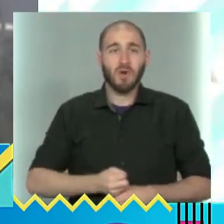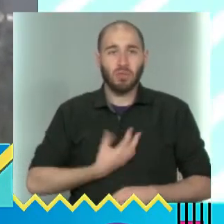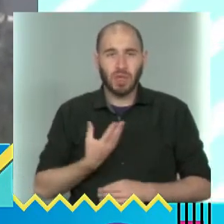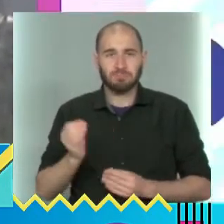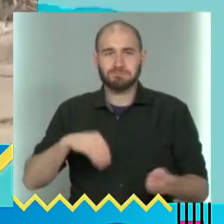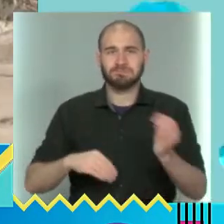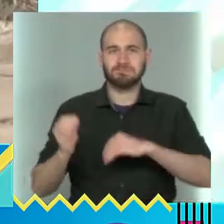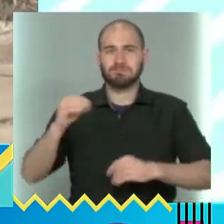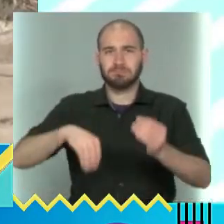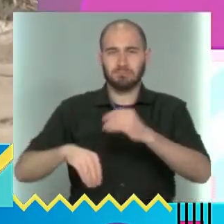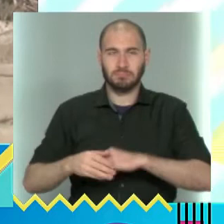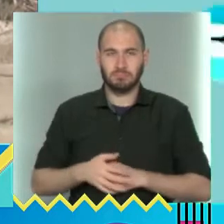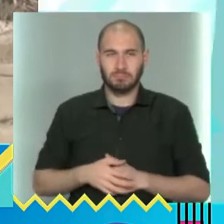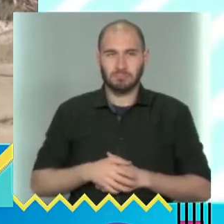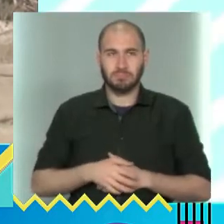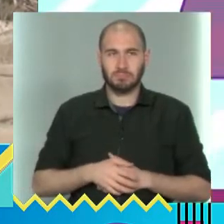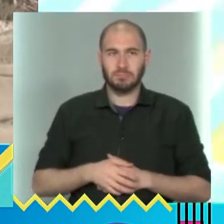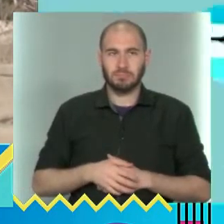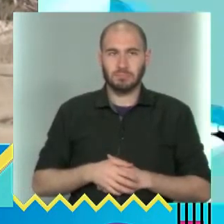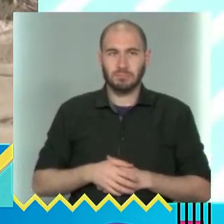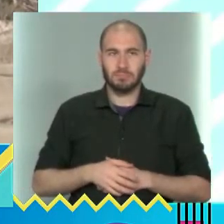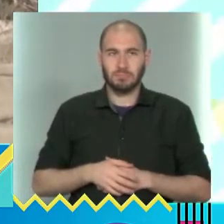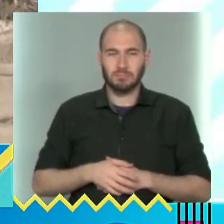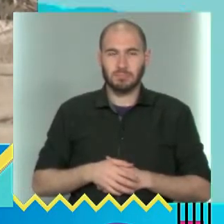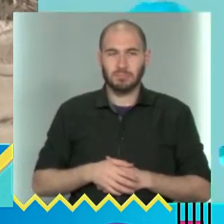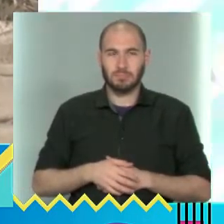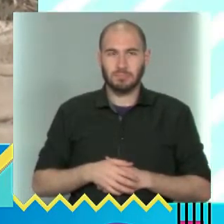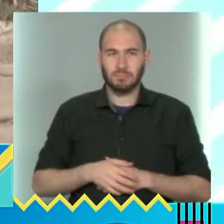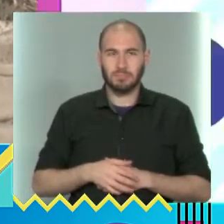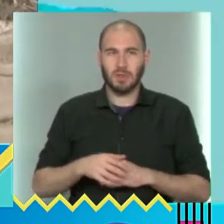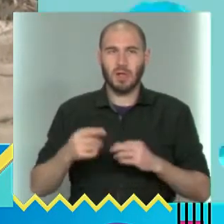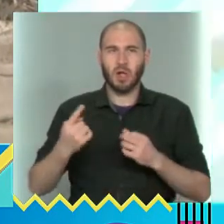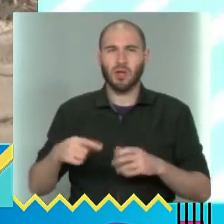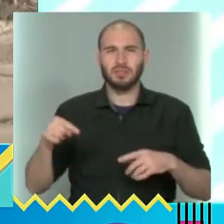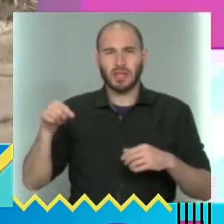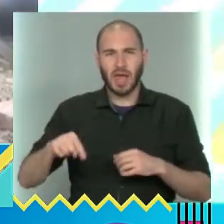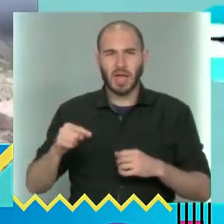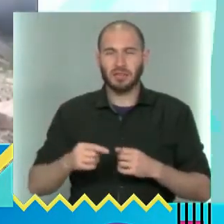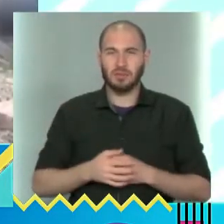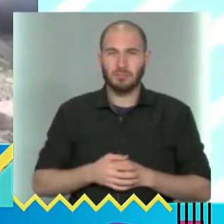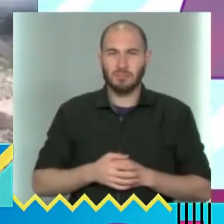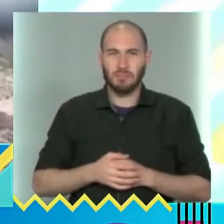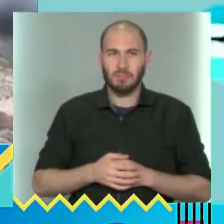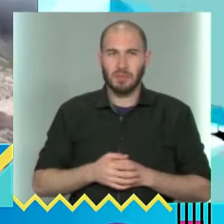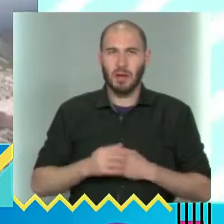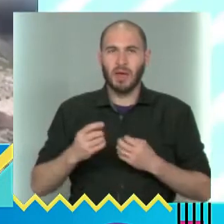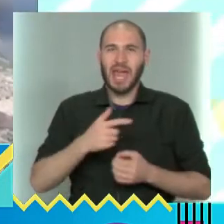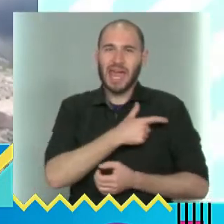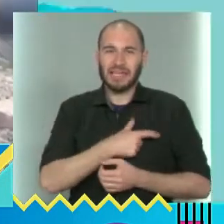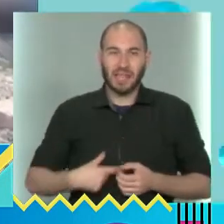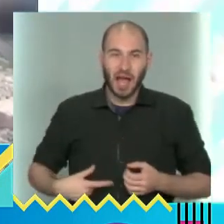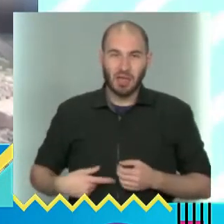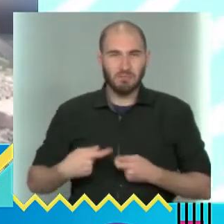voluntades. Pasa de que esto está considerado por estados que